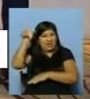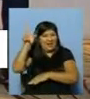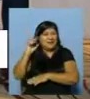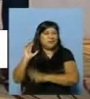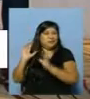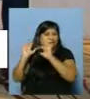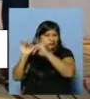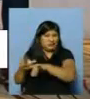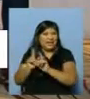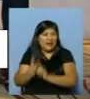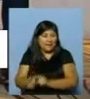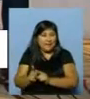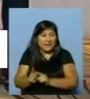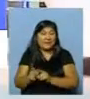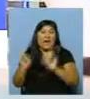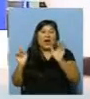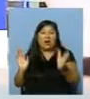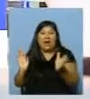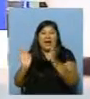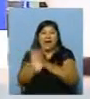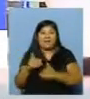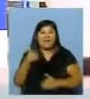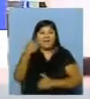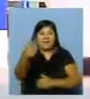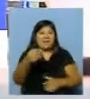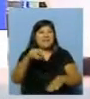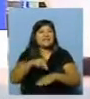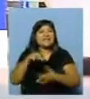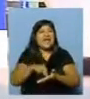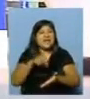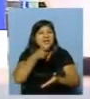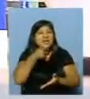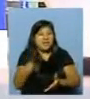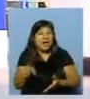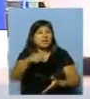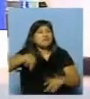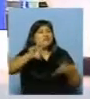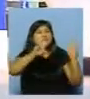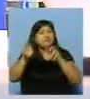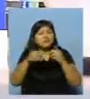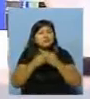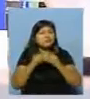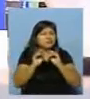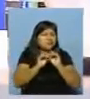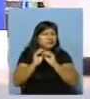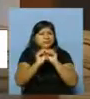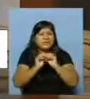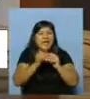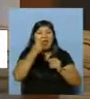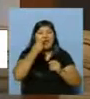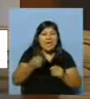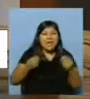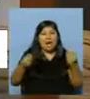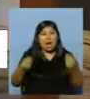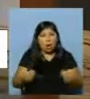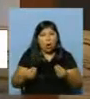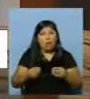intentará avanzar en el diálogo por la tarifa energética diferencial y extensión de la red de gas natural del NEA,